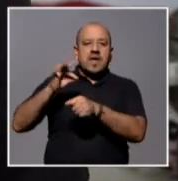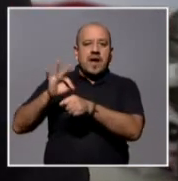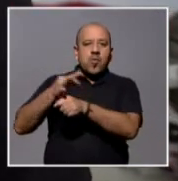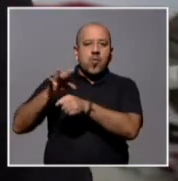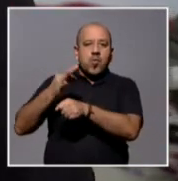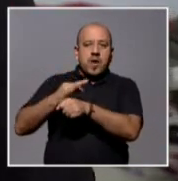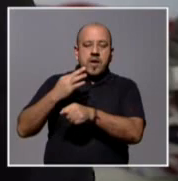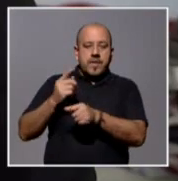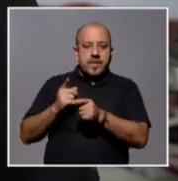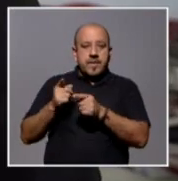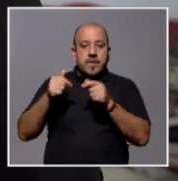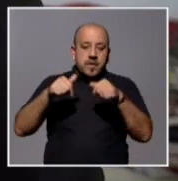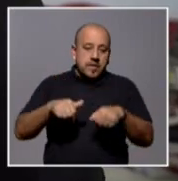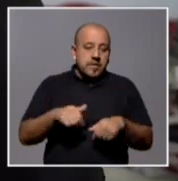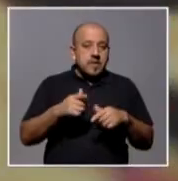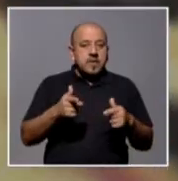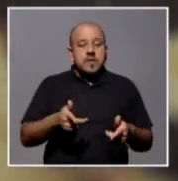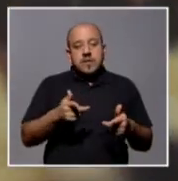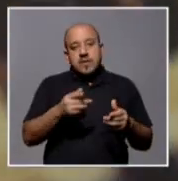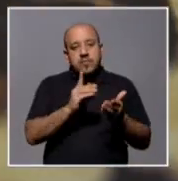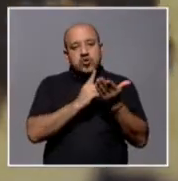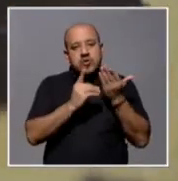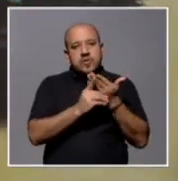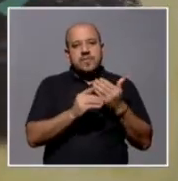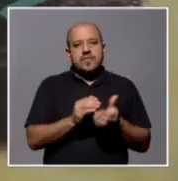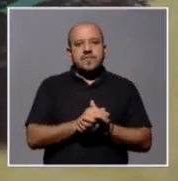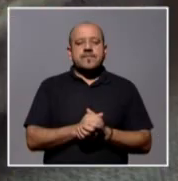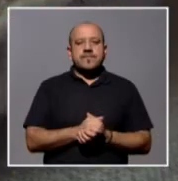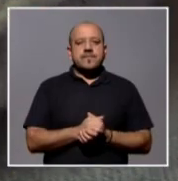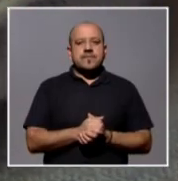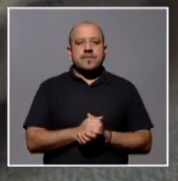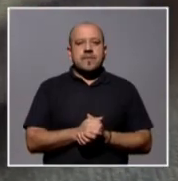bueno, acá estamos en este viaje.